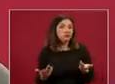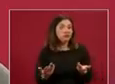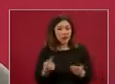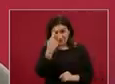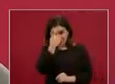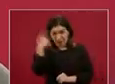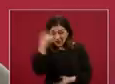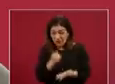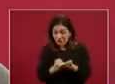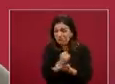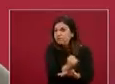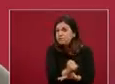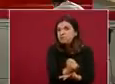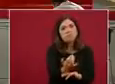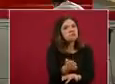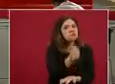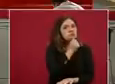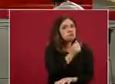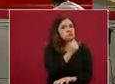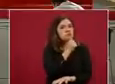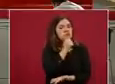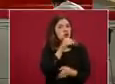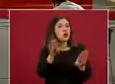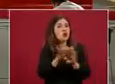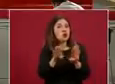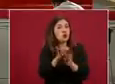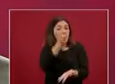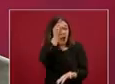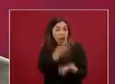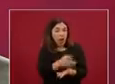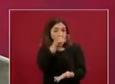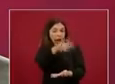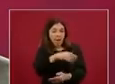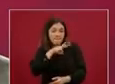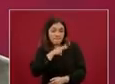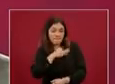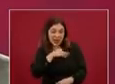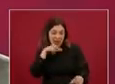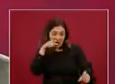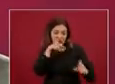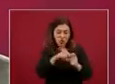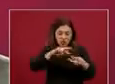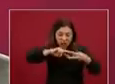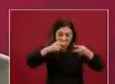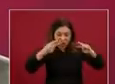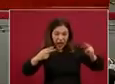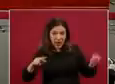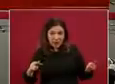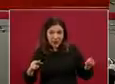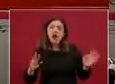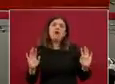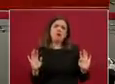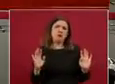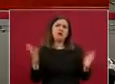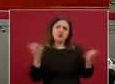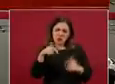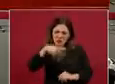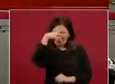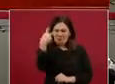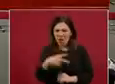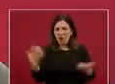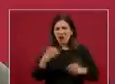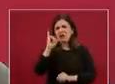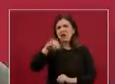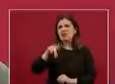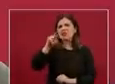fácil determinarlo, es decir, no basta con identificar al virus en sus secuencias genéticas. Esto lo hacemos también en México, lo hace el